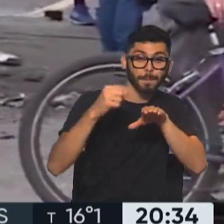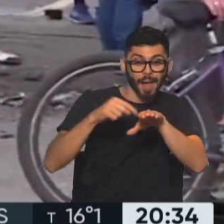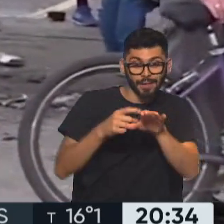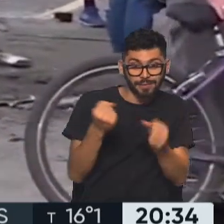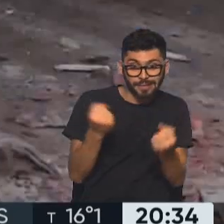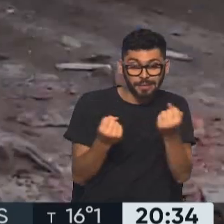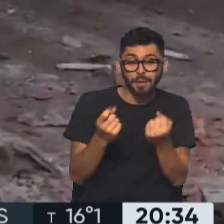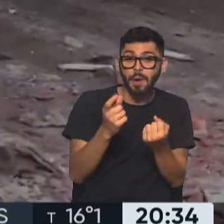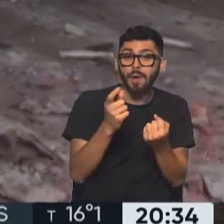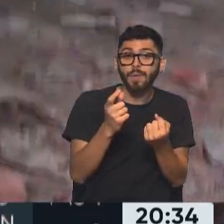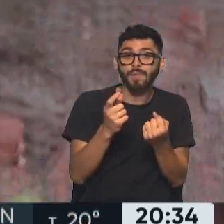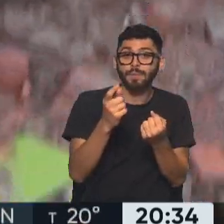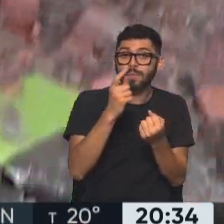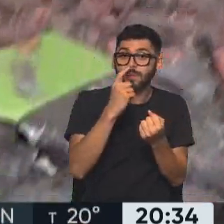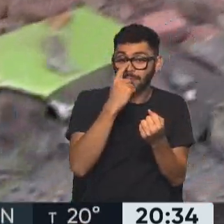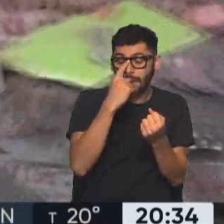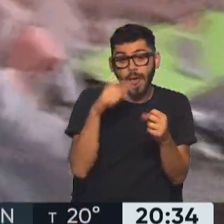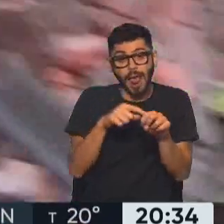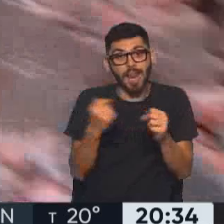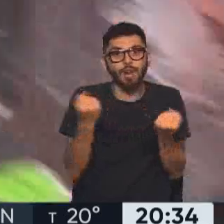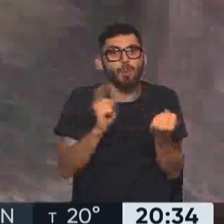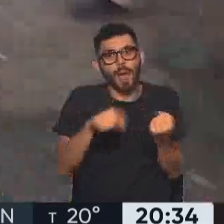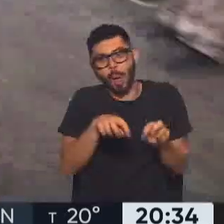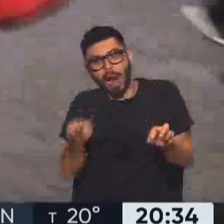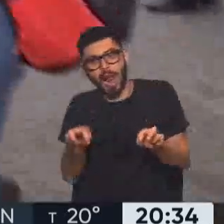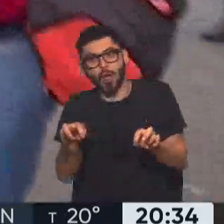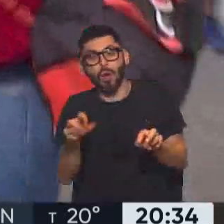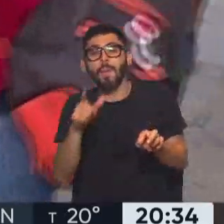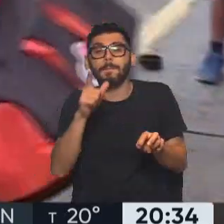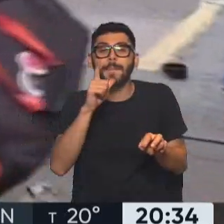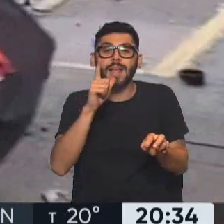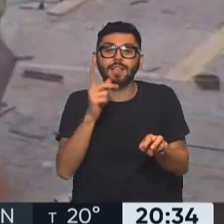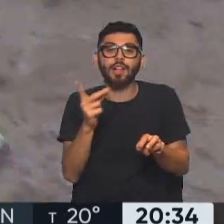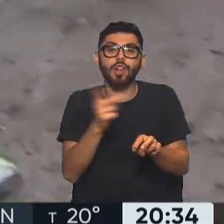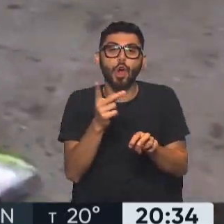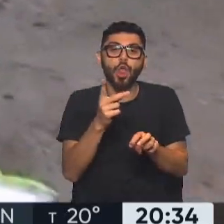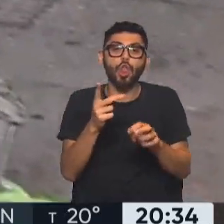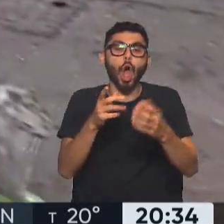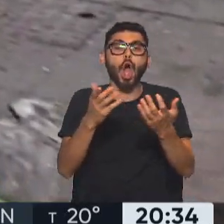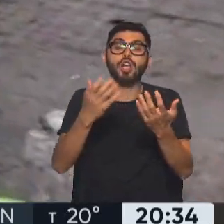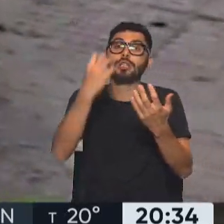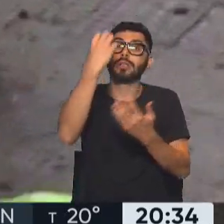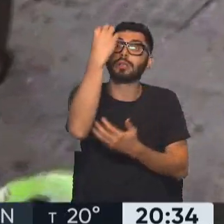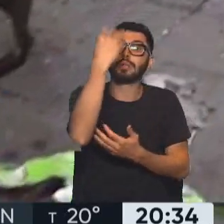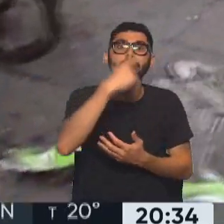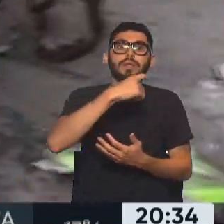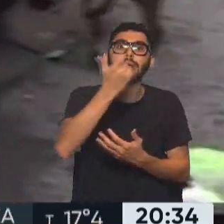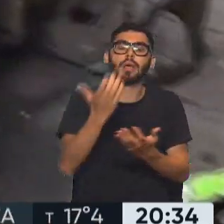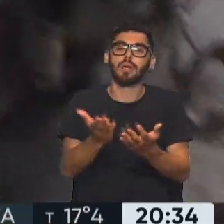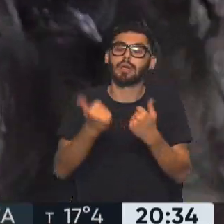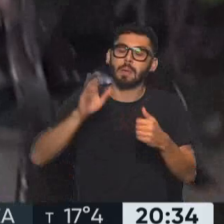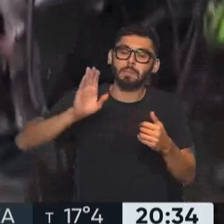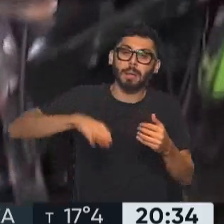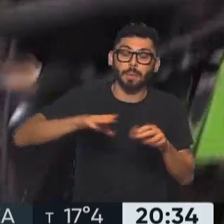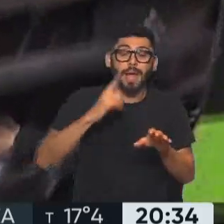donde él estaba del lado del acompañante venían, como se dice en la jerga, cortando semáforos a gran velocidad. El micro impactó